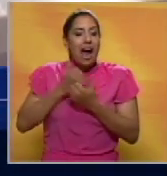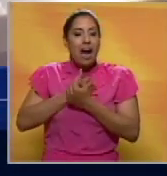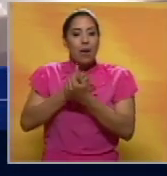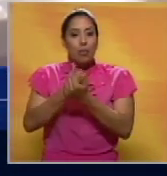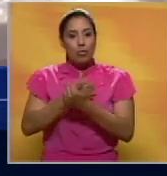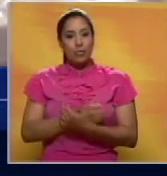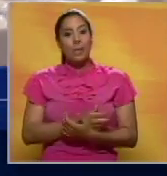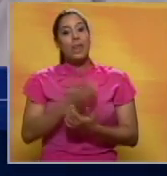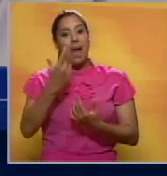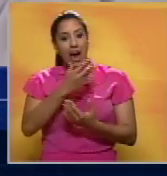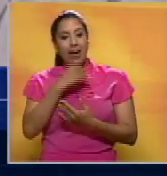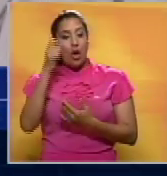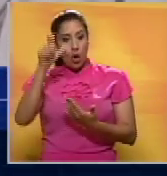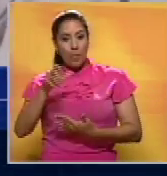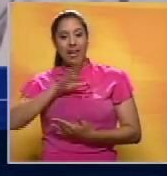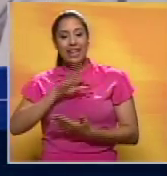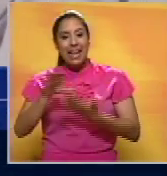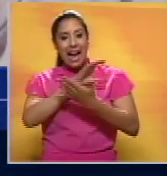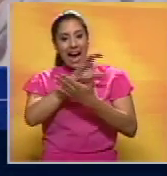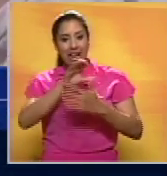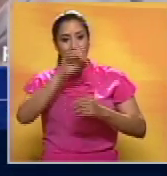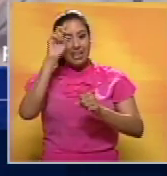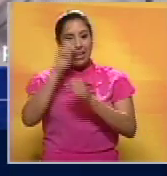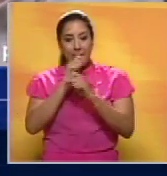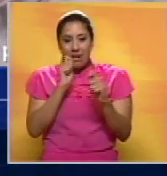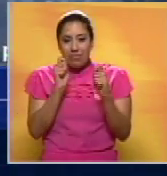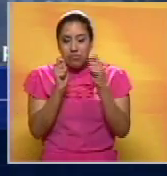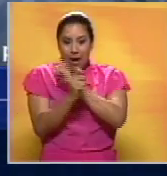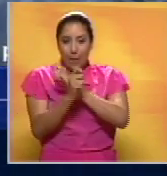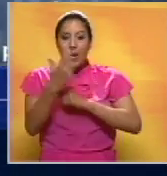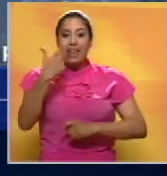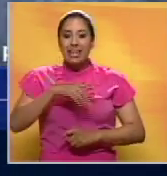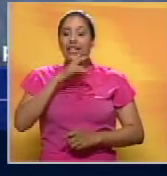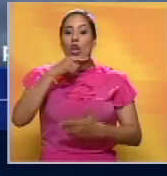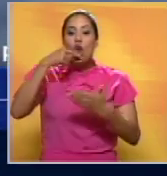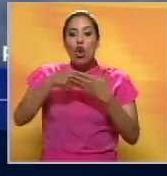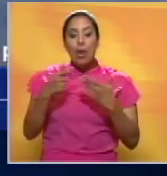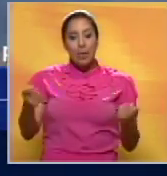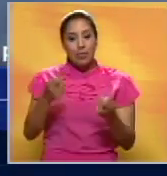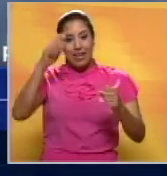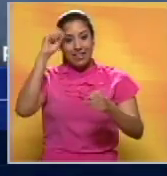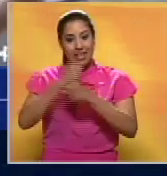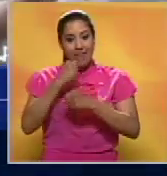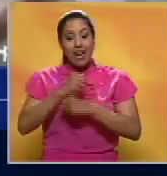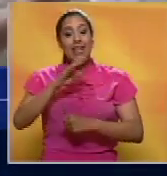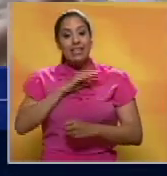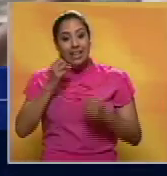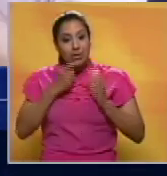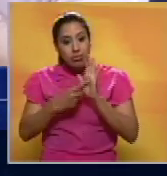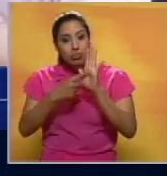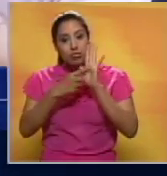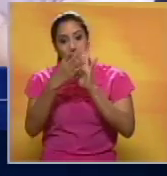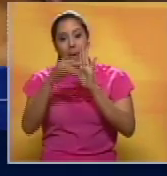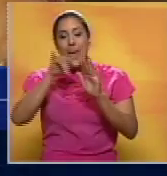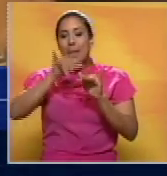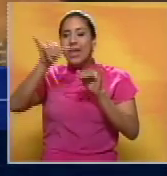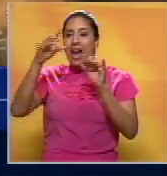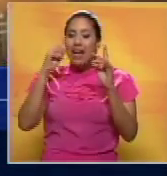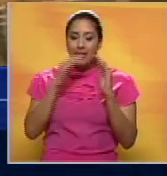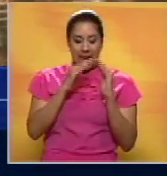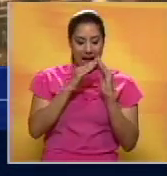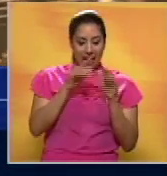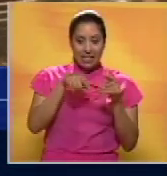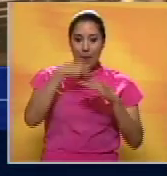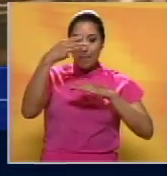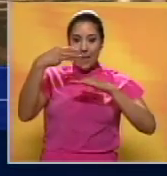amor. El efecto Juanes, de canciones y transformaciones, es el nombre de la producción y llevará a sus seguidores en un viaje desde su